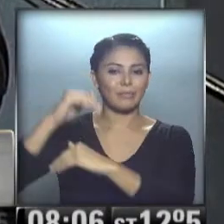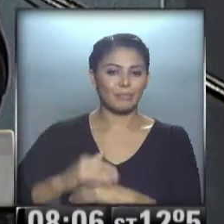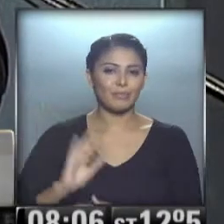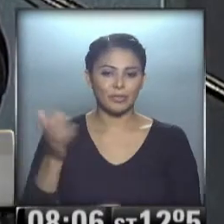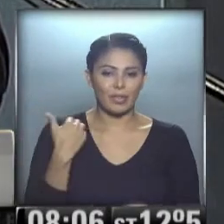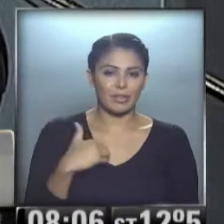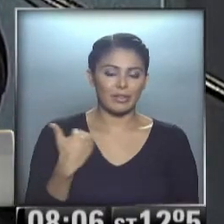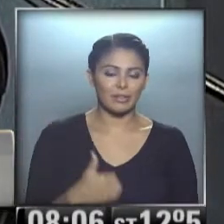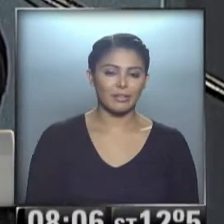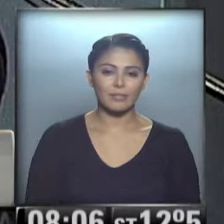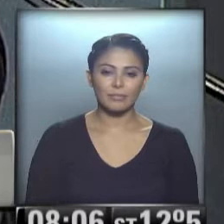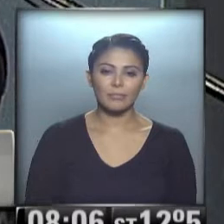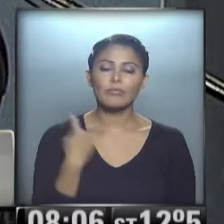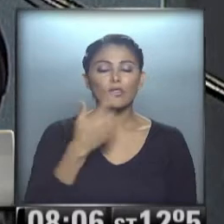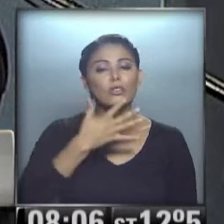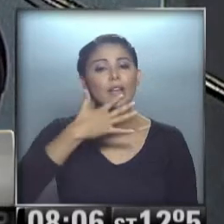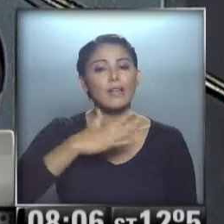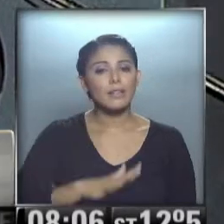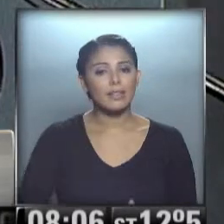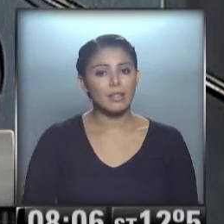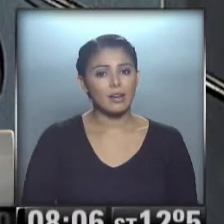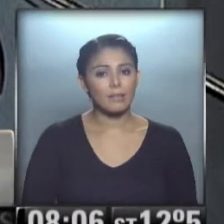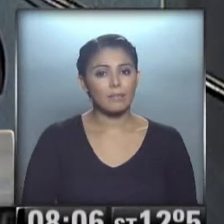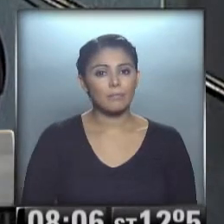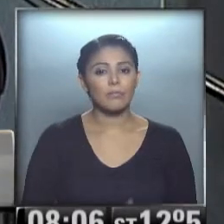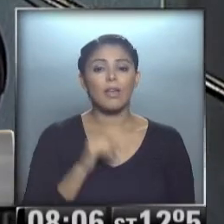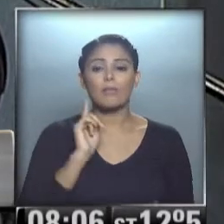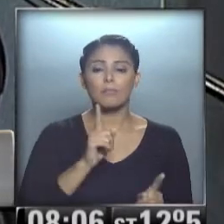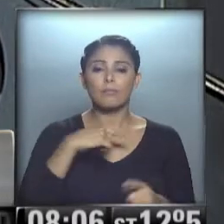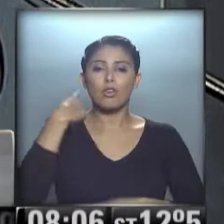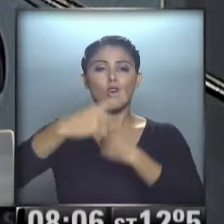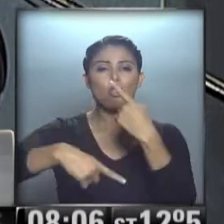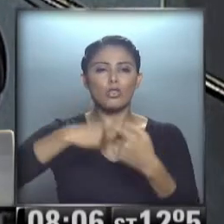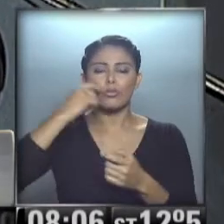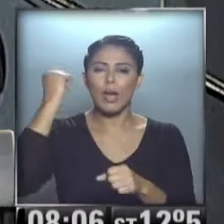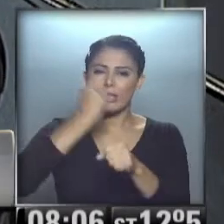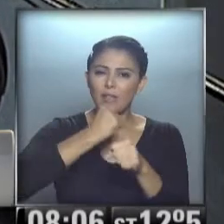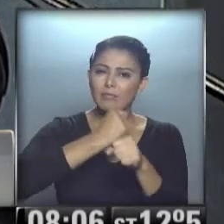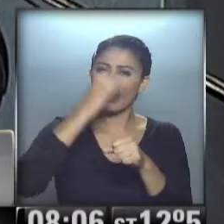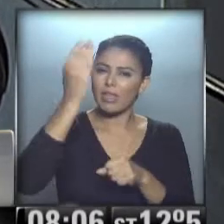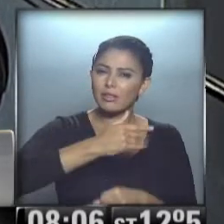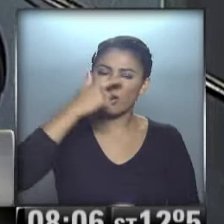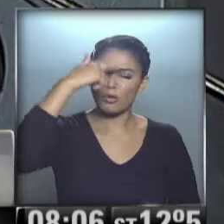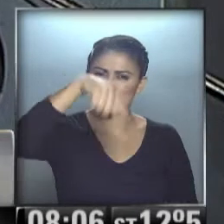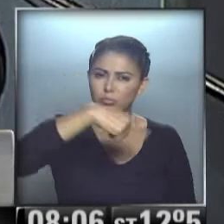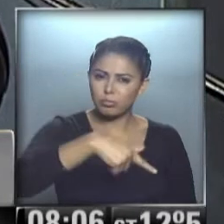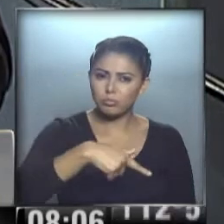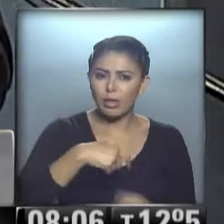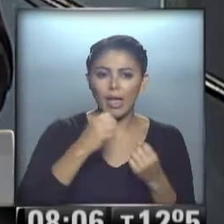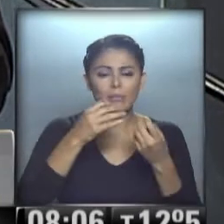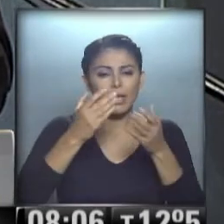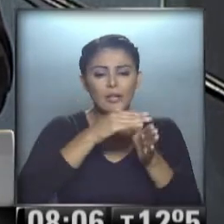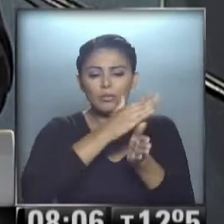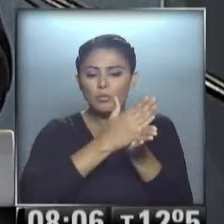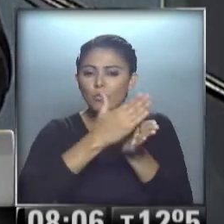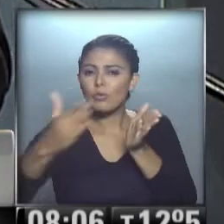nuestro país. Nosotros entendemos que esta cláusula de continuidad para el desarrollo abre una perspectiva muy importante